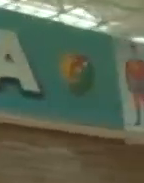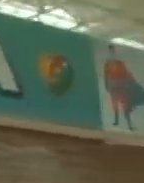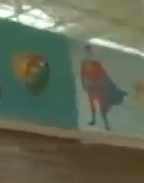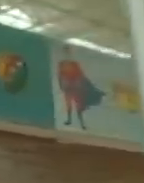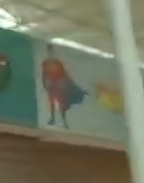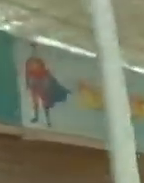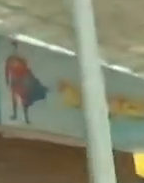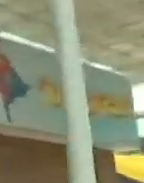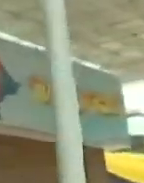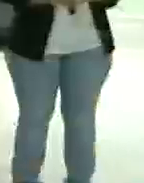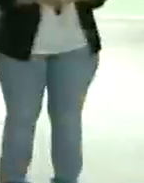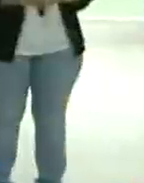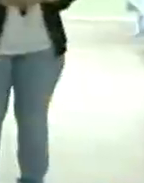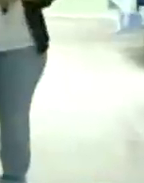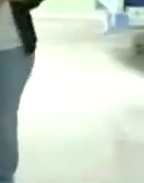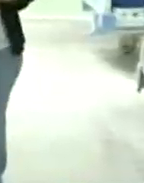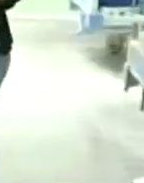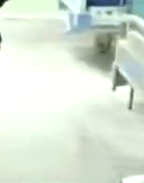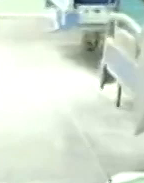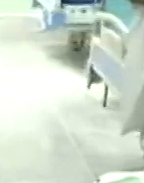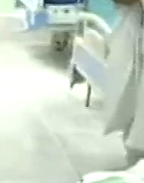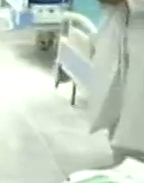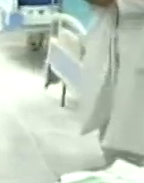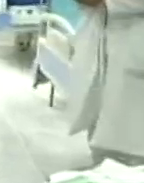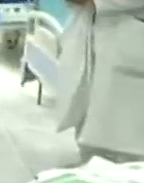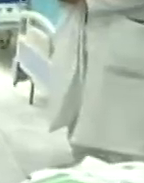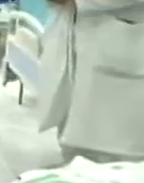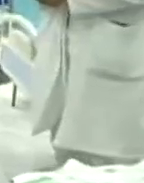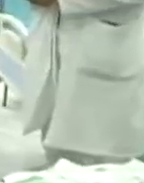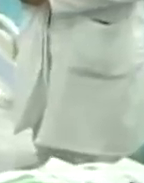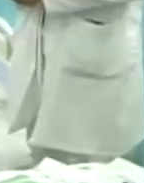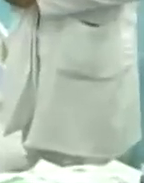el doctor Carrasco, que me estaba diciendo,